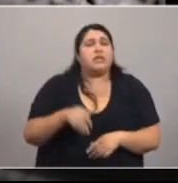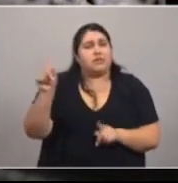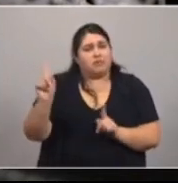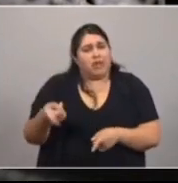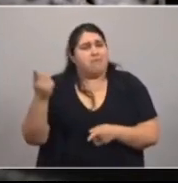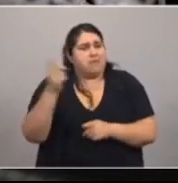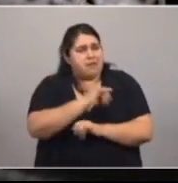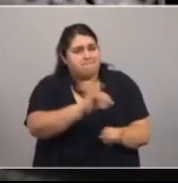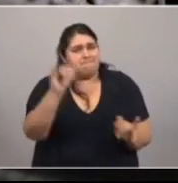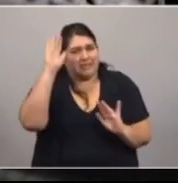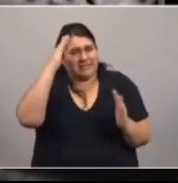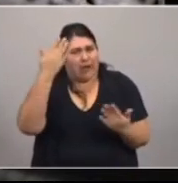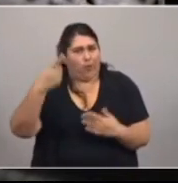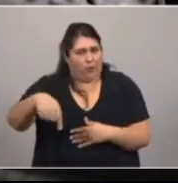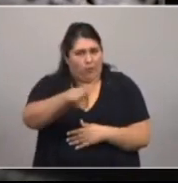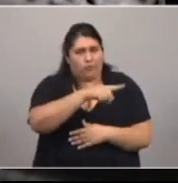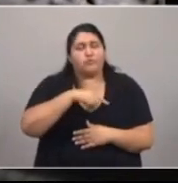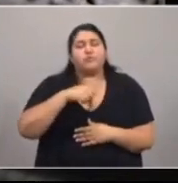que